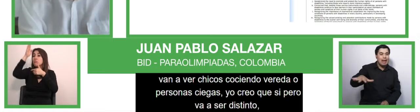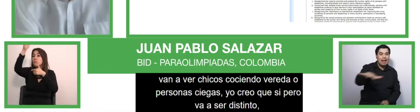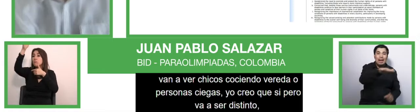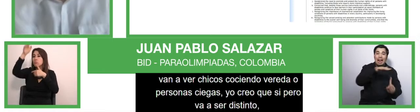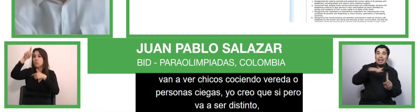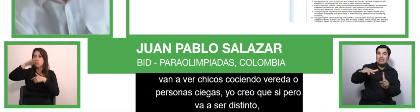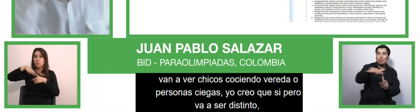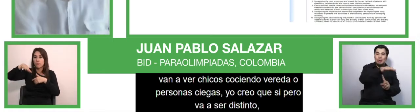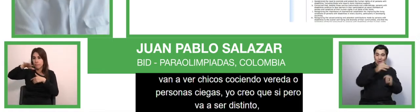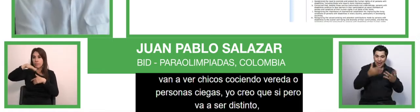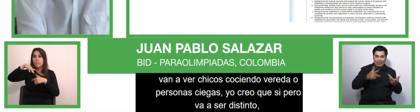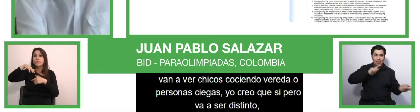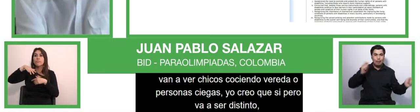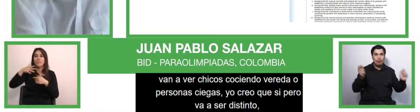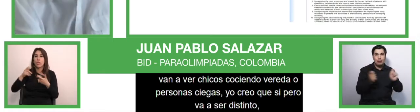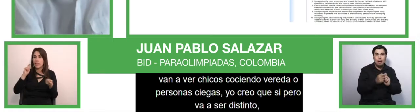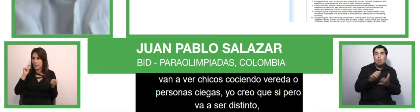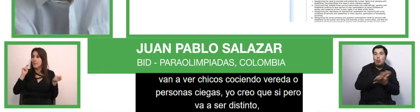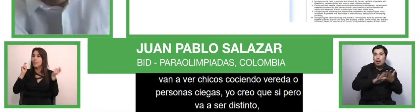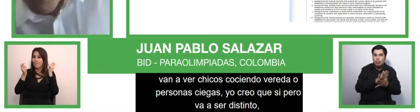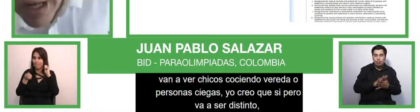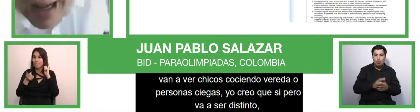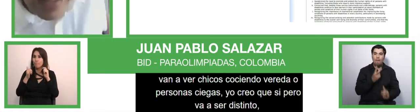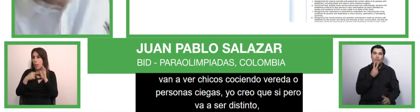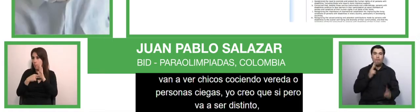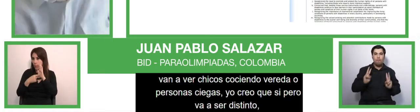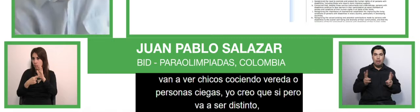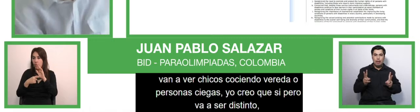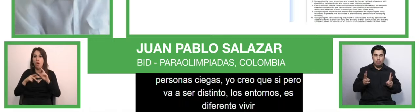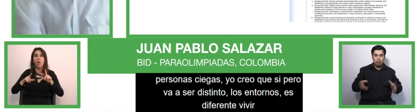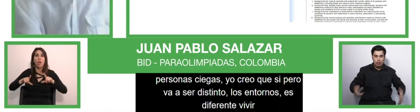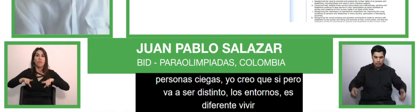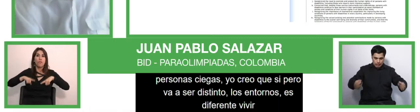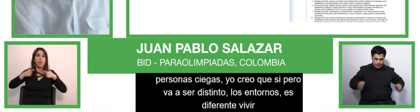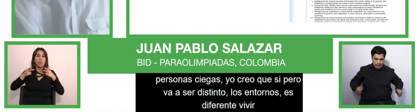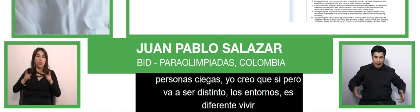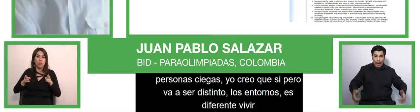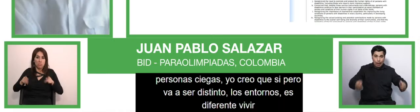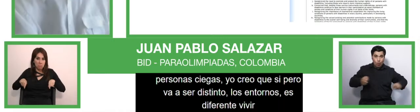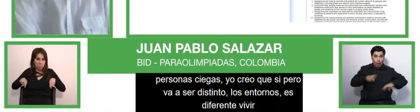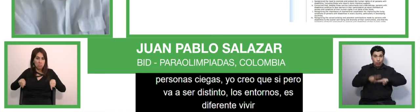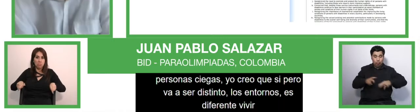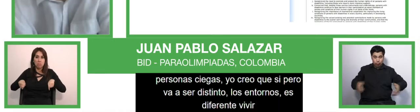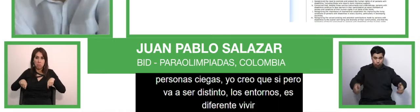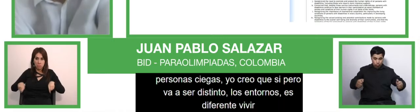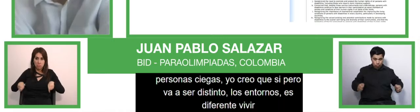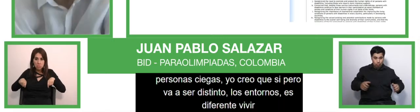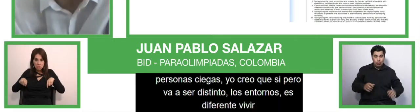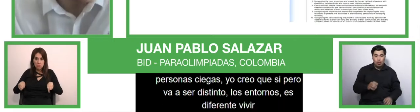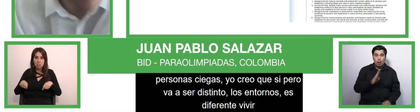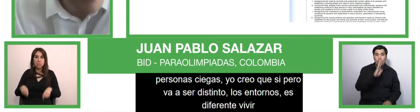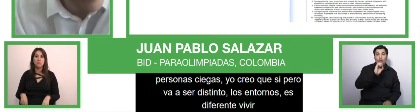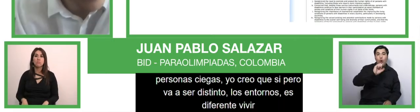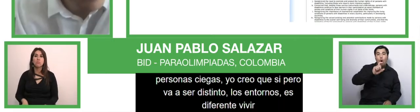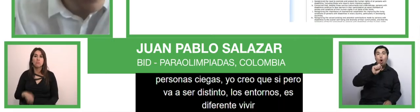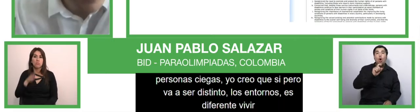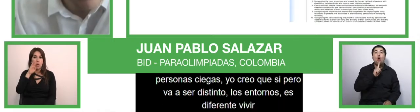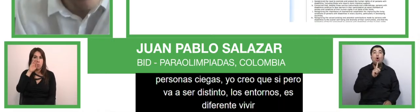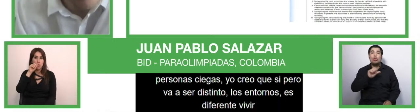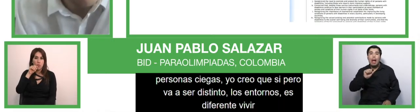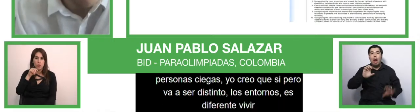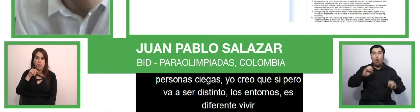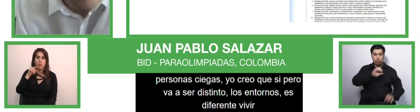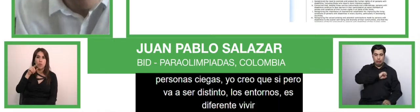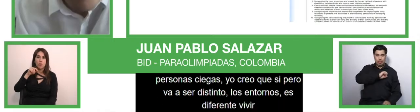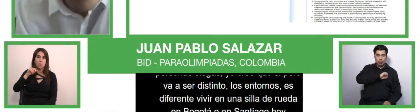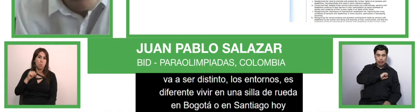vivir en una silla de ruedas en Bogotá o en Santiago hoy, que en Bogotá o en Santiago hace 30 años, porque